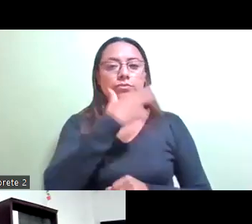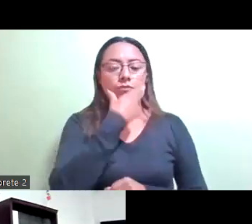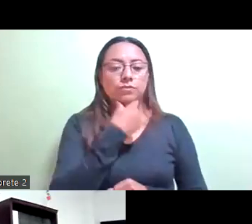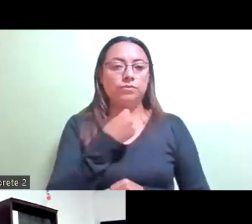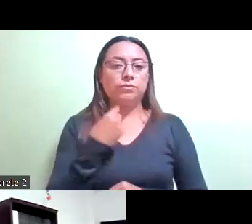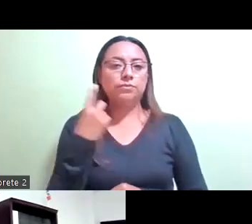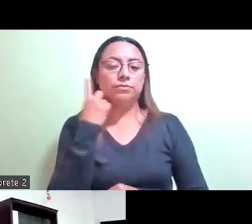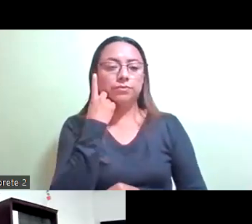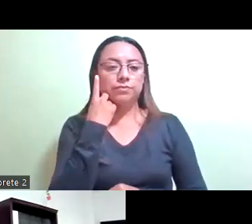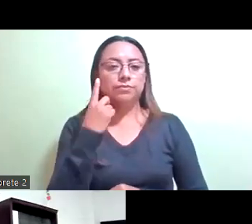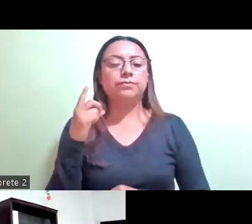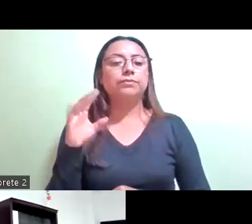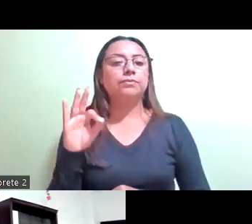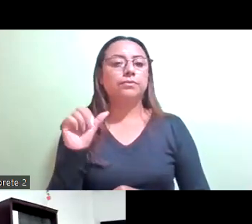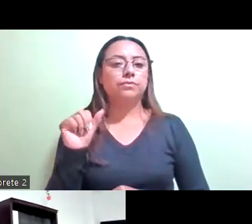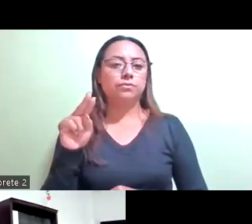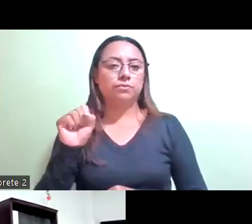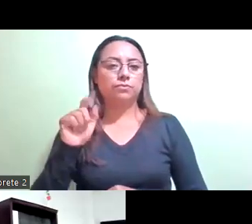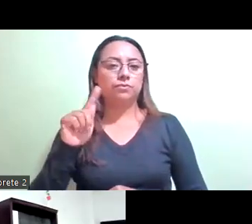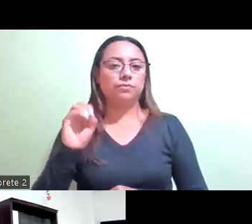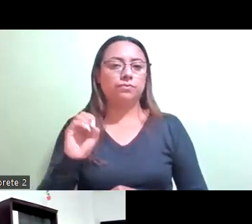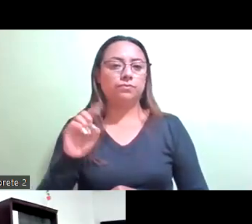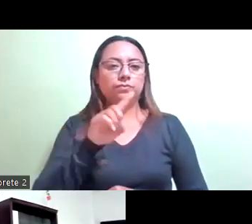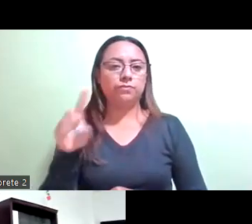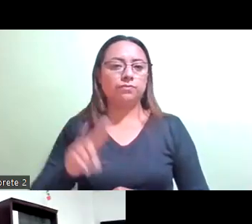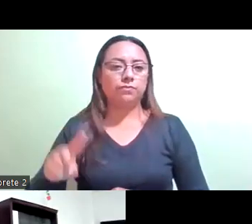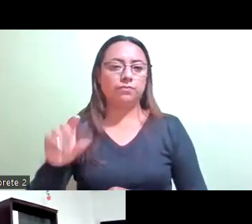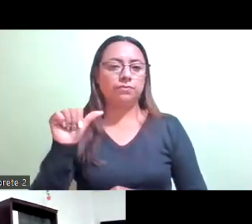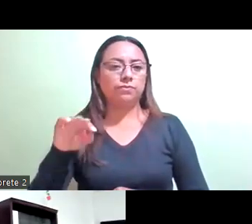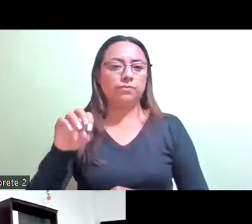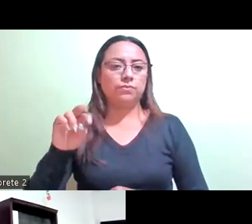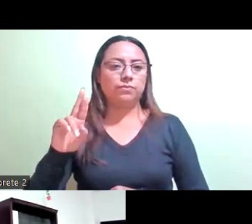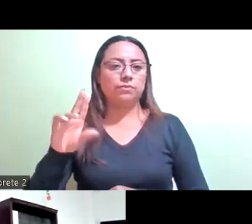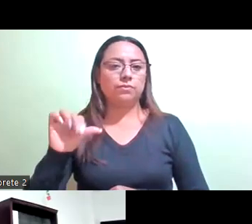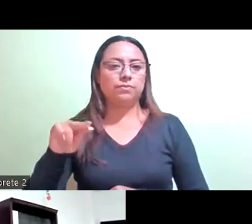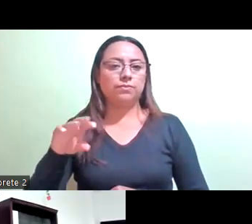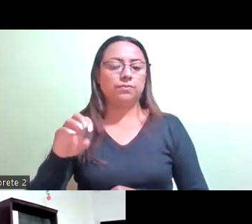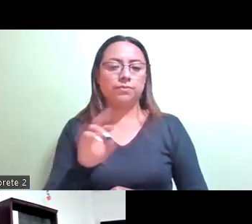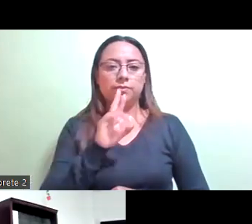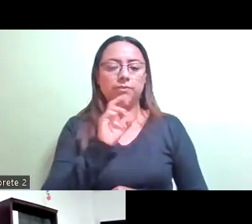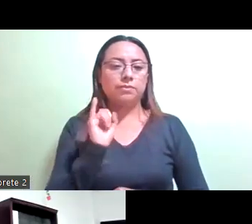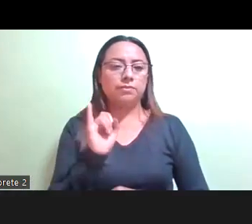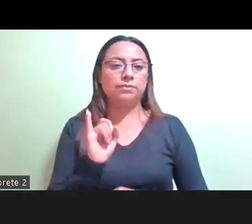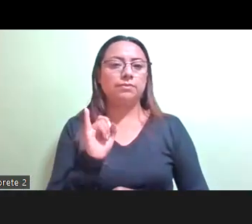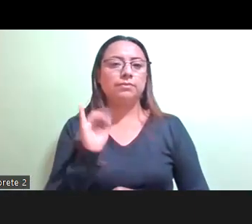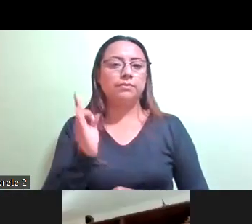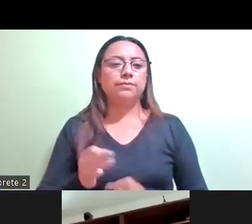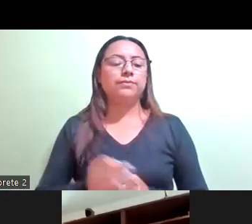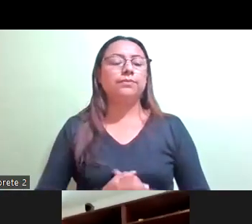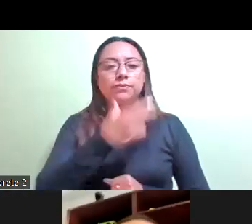Zamorano Esparza. A favor, Zamorano. Diputado José Gonzalo Espina Miranda.